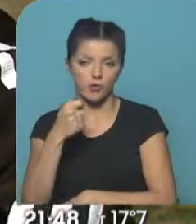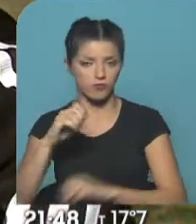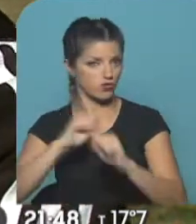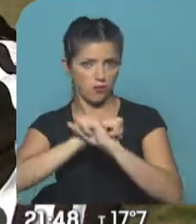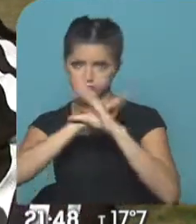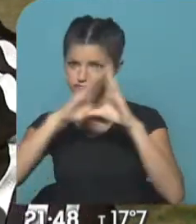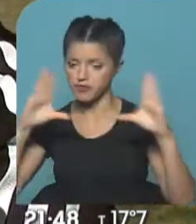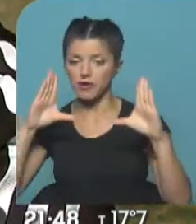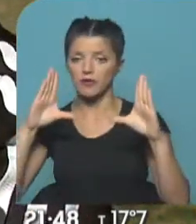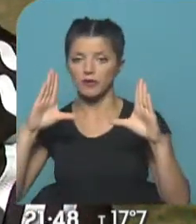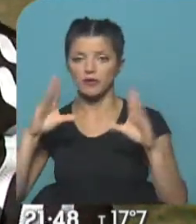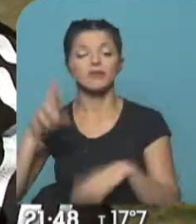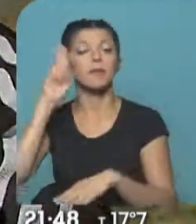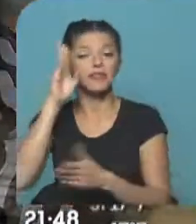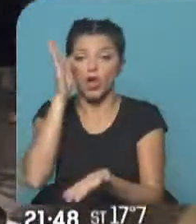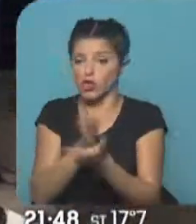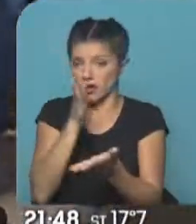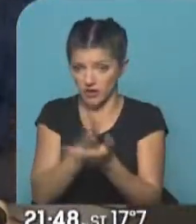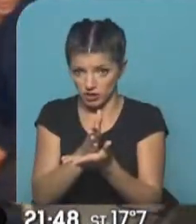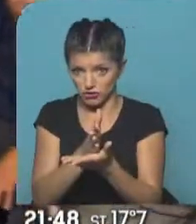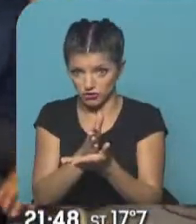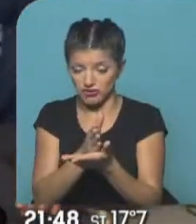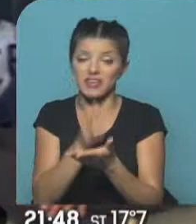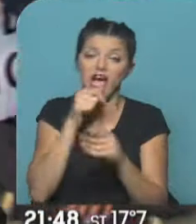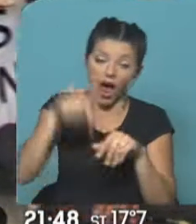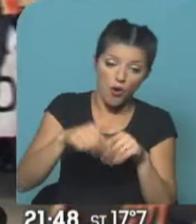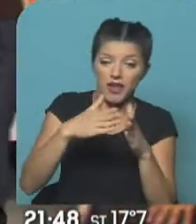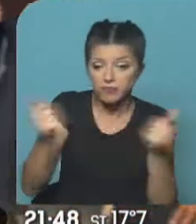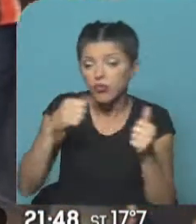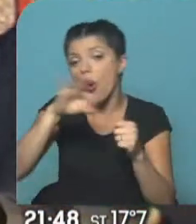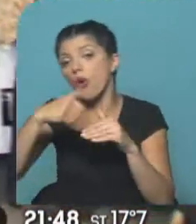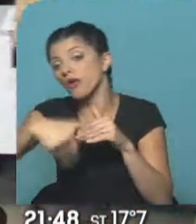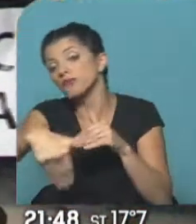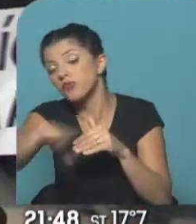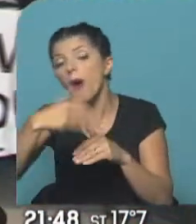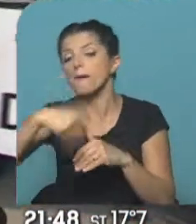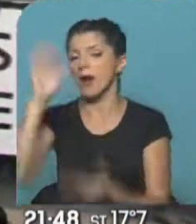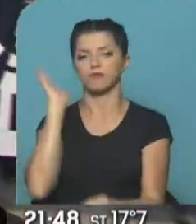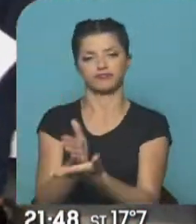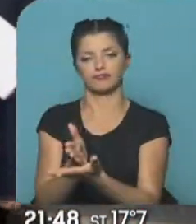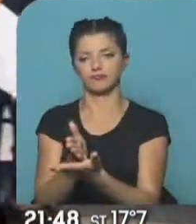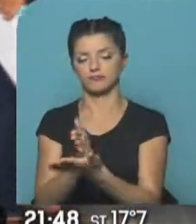ajustado derecho de principio a fin y que más tarde más temprano nos va a traer una respuesta a toda la sociedad argentina